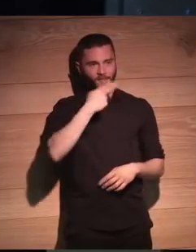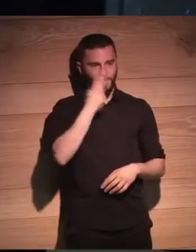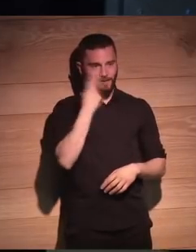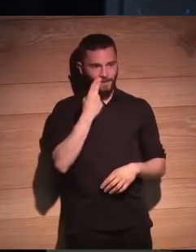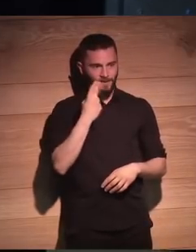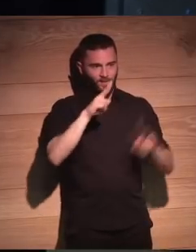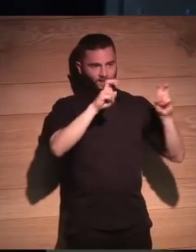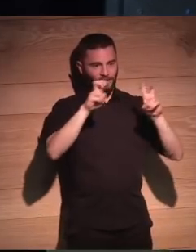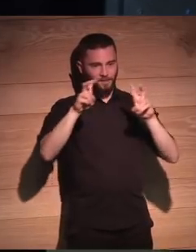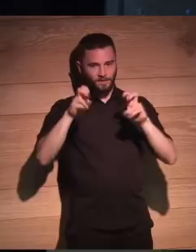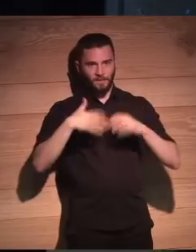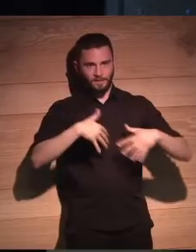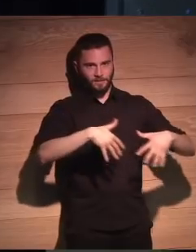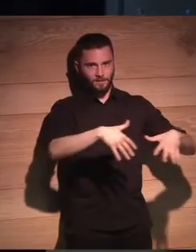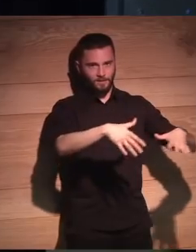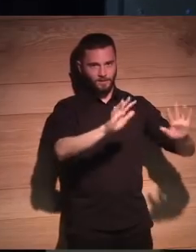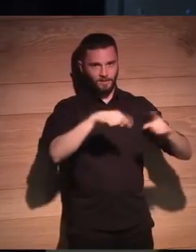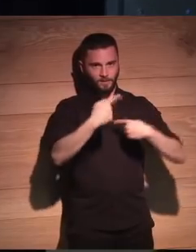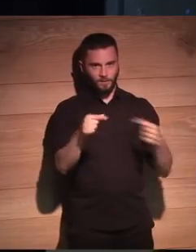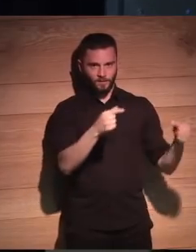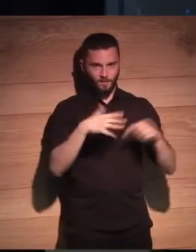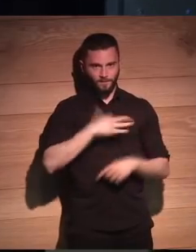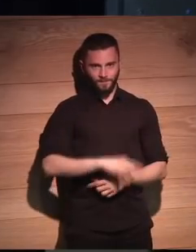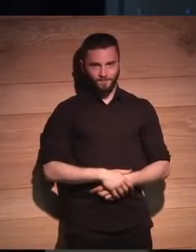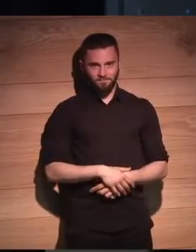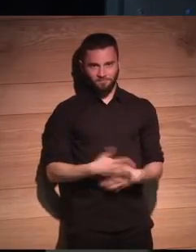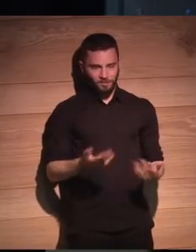favor. meto varios temas que dejo ahí para después, ¿no? En tu línea.